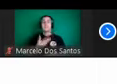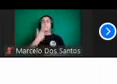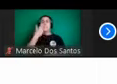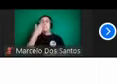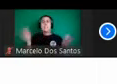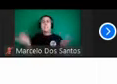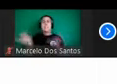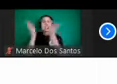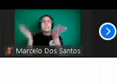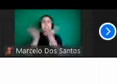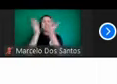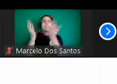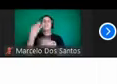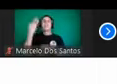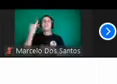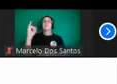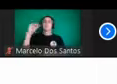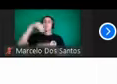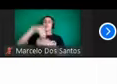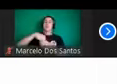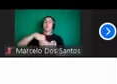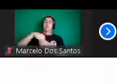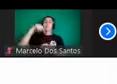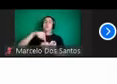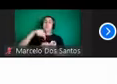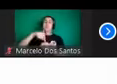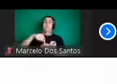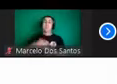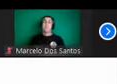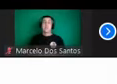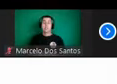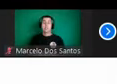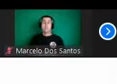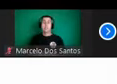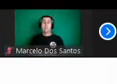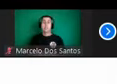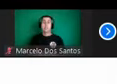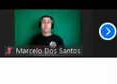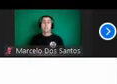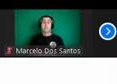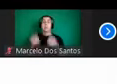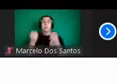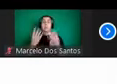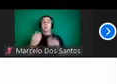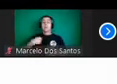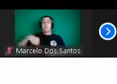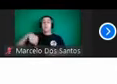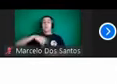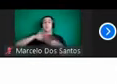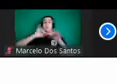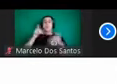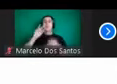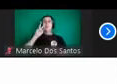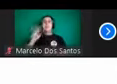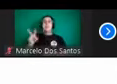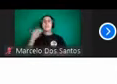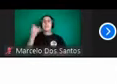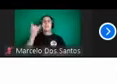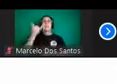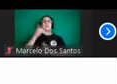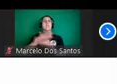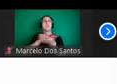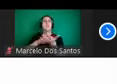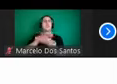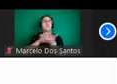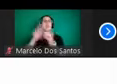Y también hemos identificado algunas situaciones o algunas dificultades que de repente